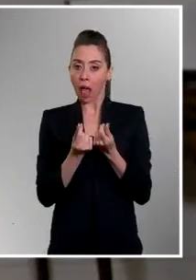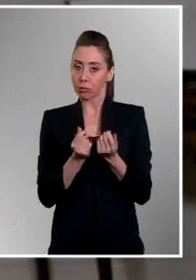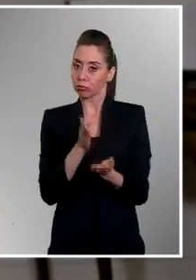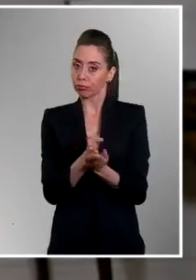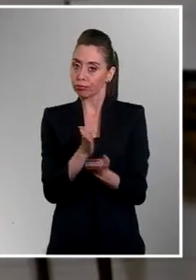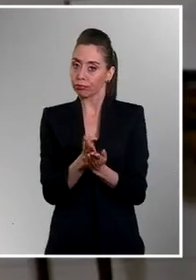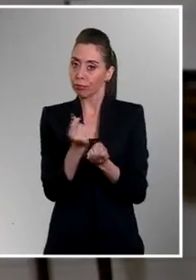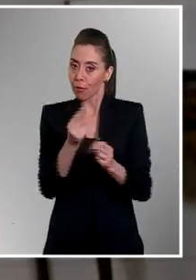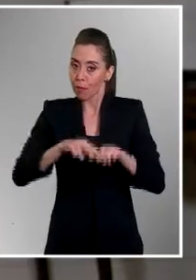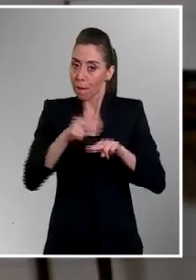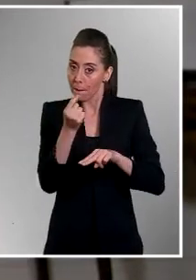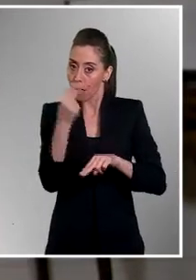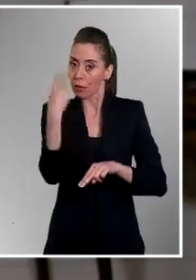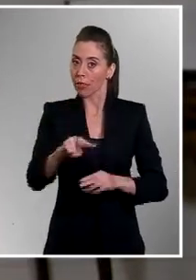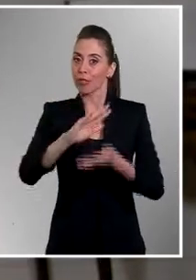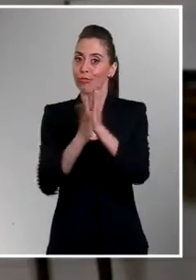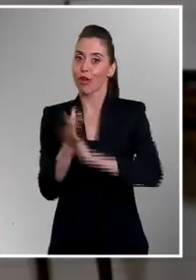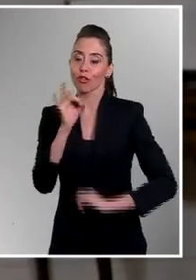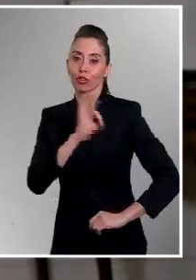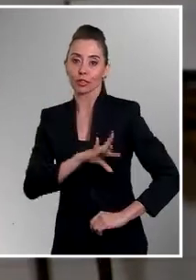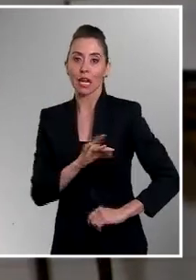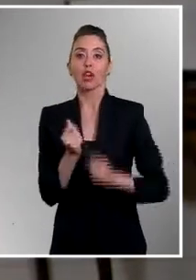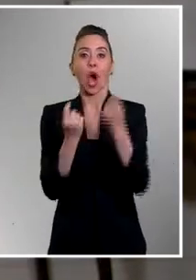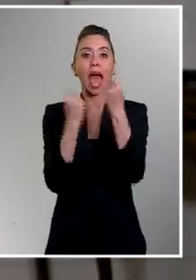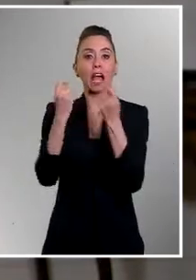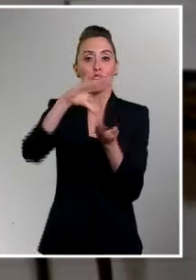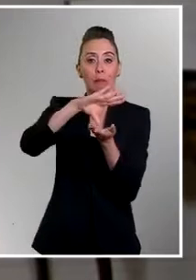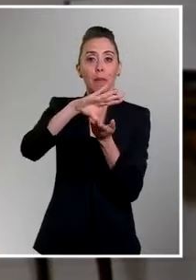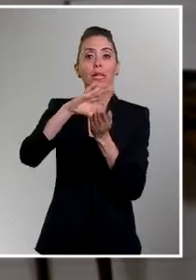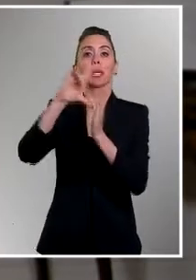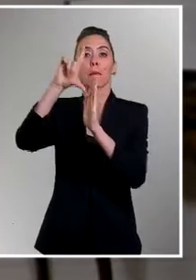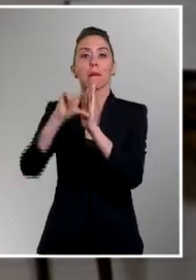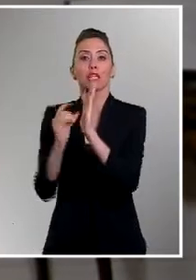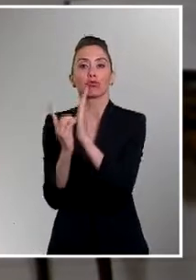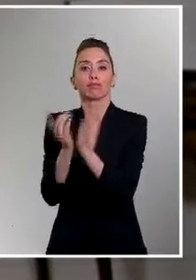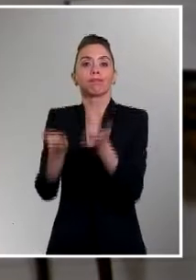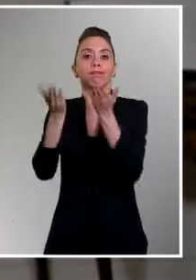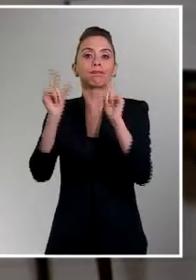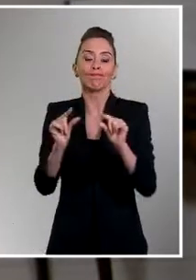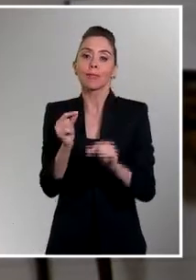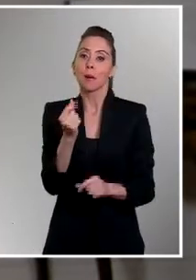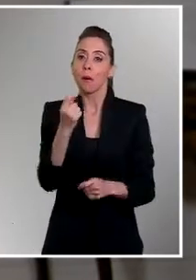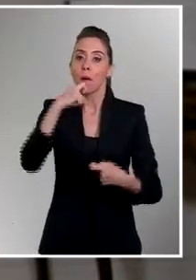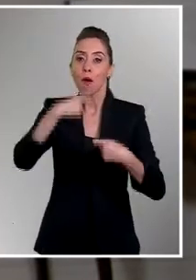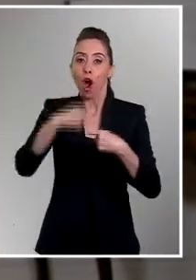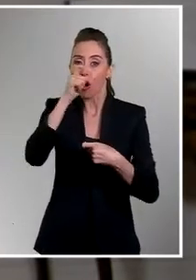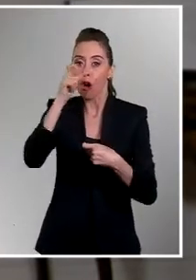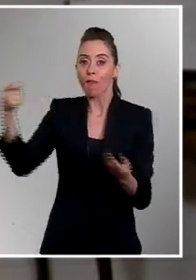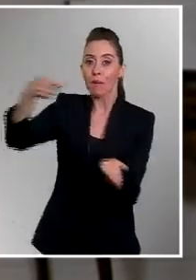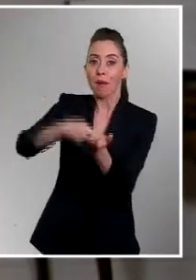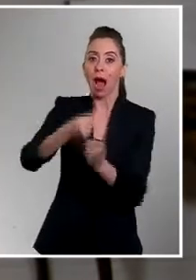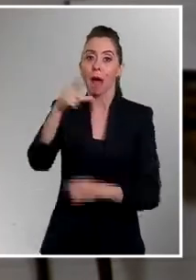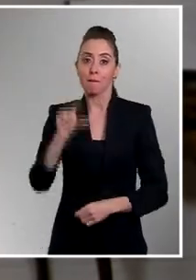de los recursos de todos los chilenos con una economía que crece menos y un precio del cobre bajo vamos a perseverar en